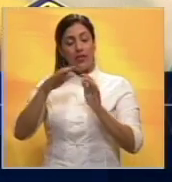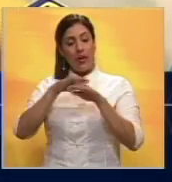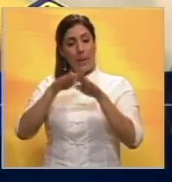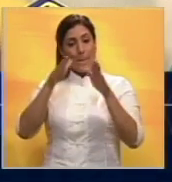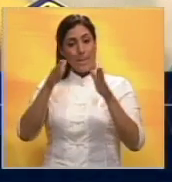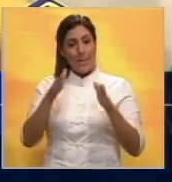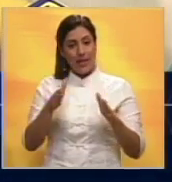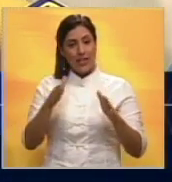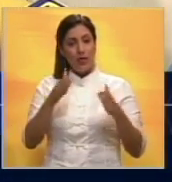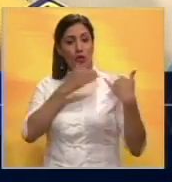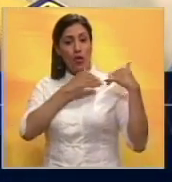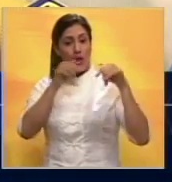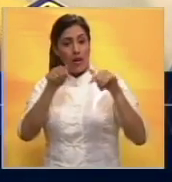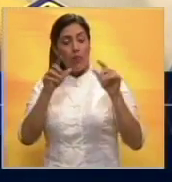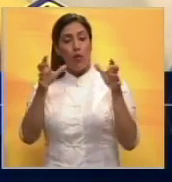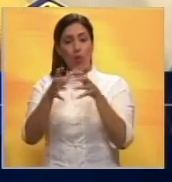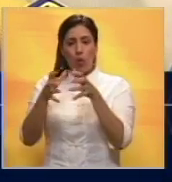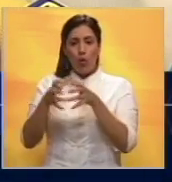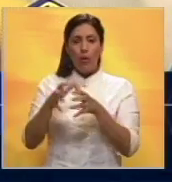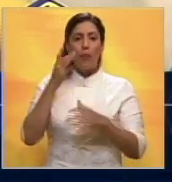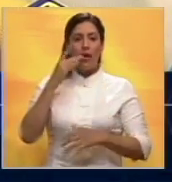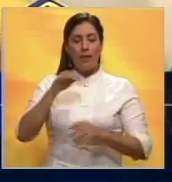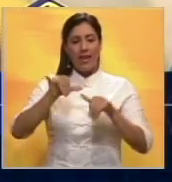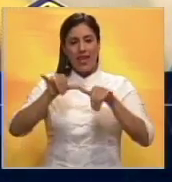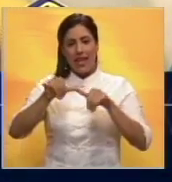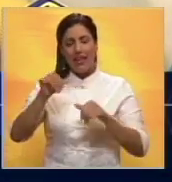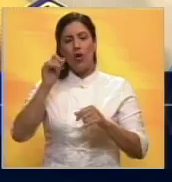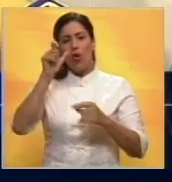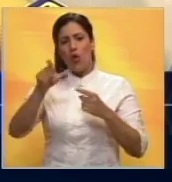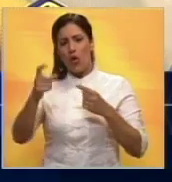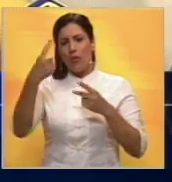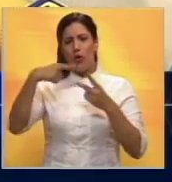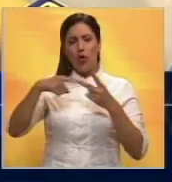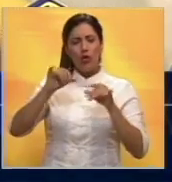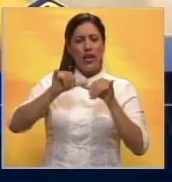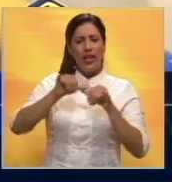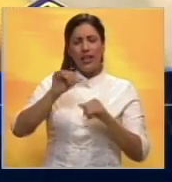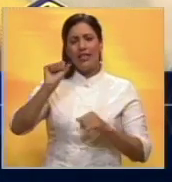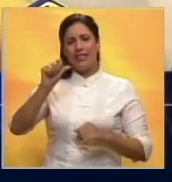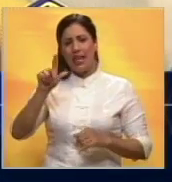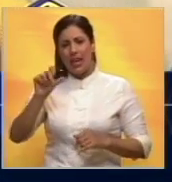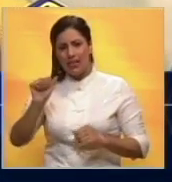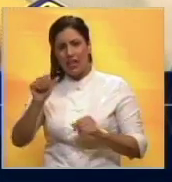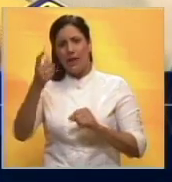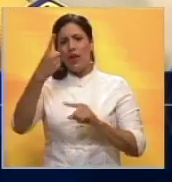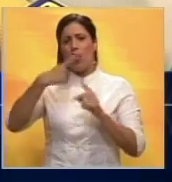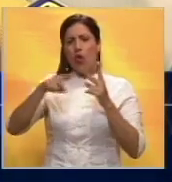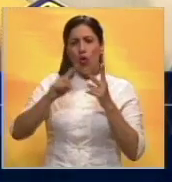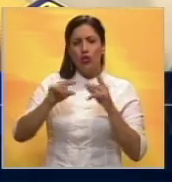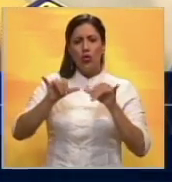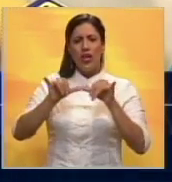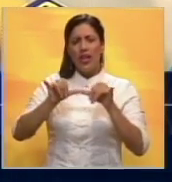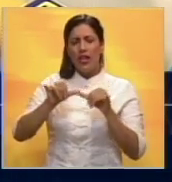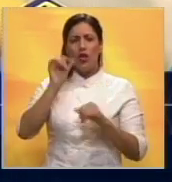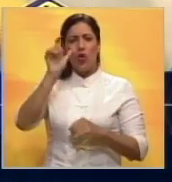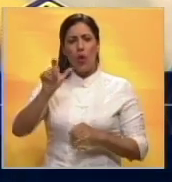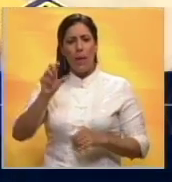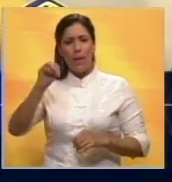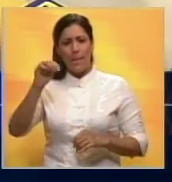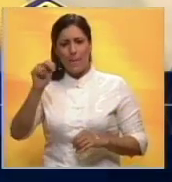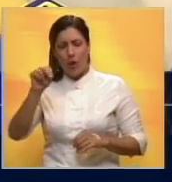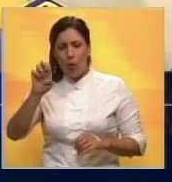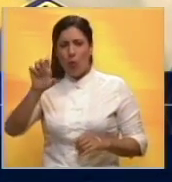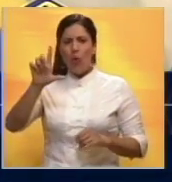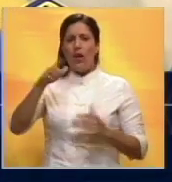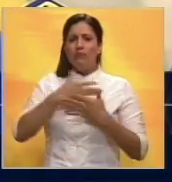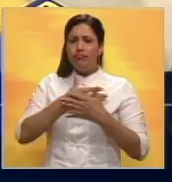competentes de las áreas como el ingeniero Ricardo Molina el ingeniero Salazar col el ingeniero Manuel Quevedo la